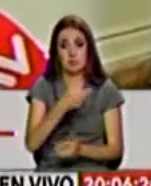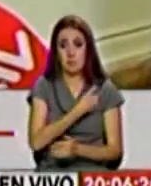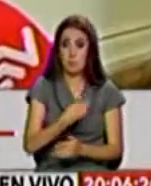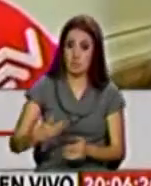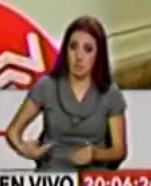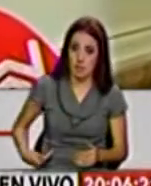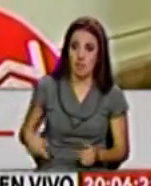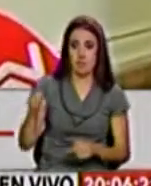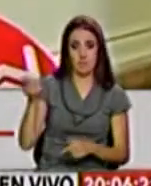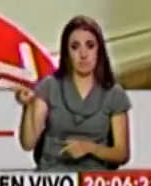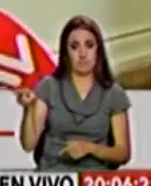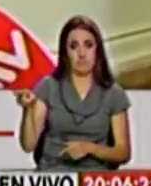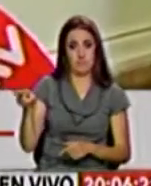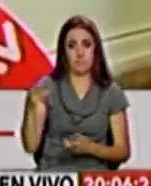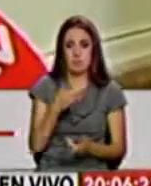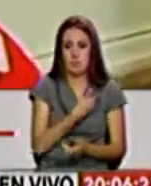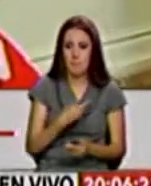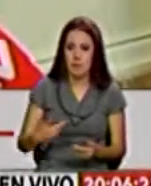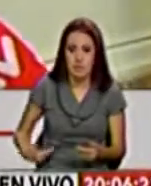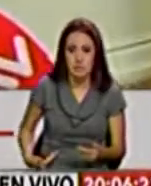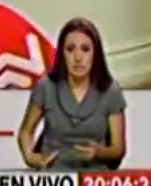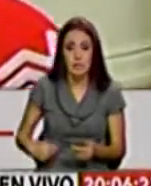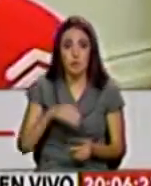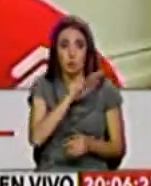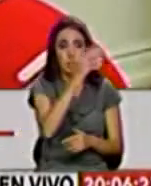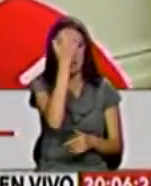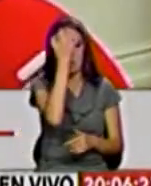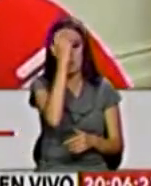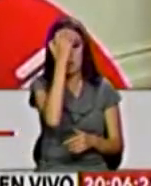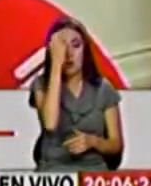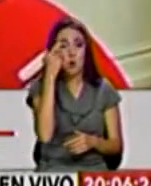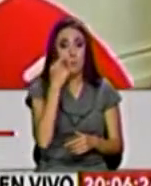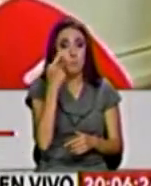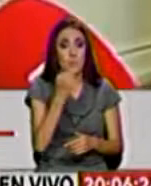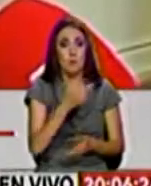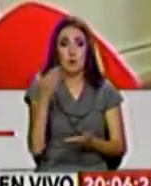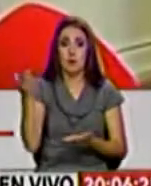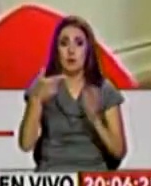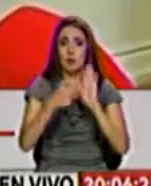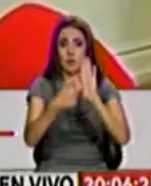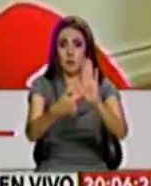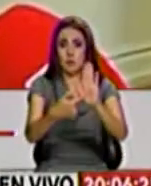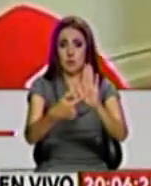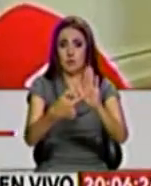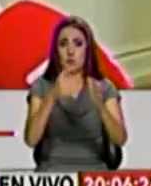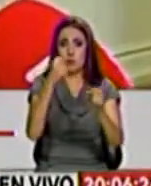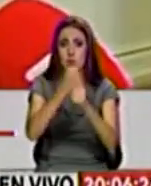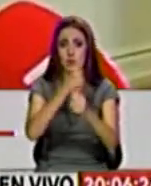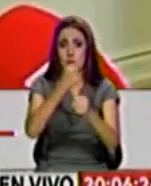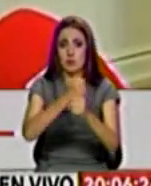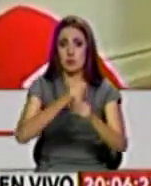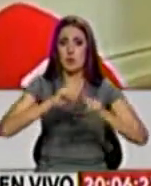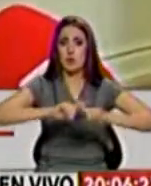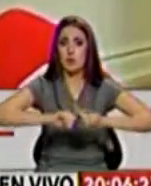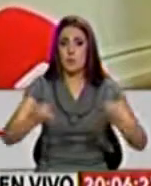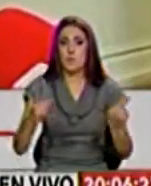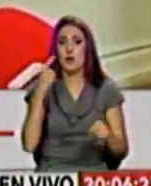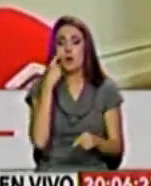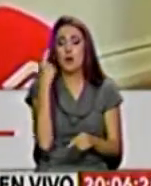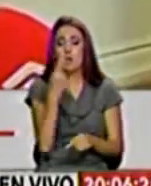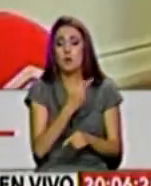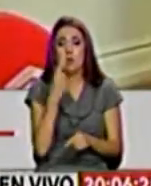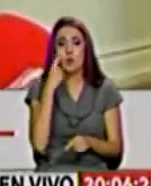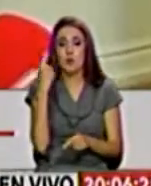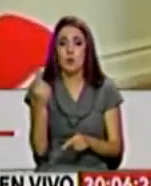la República. Si tienen algún tipo de preocupación o algún tipo de pruebas, por favor, tienen que hacerlo, ese es su trabajo, pero tienen que hacerlo por las